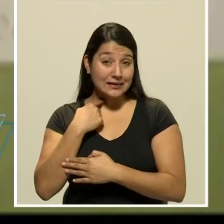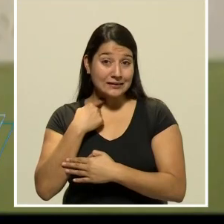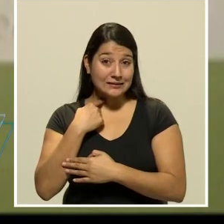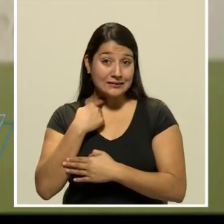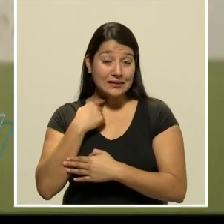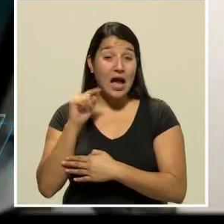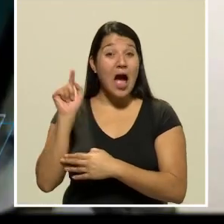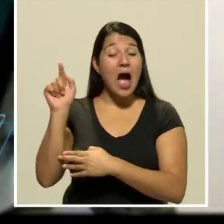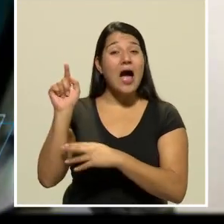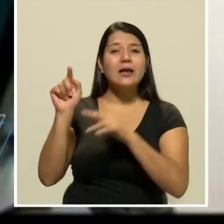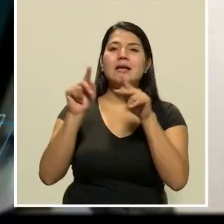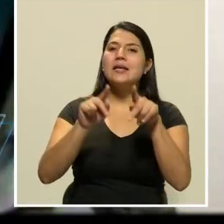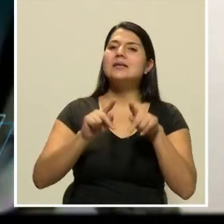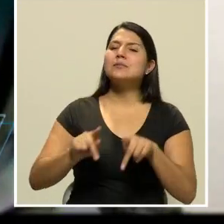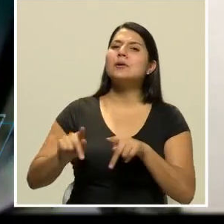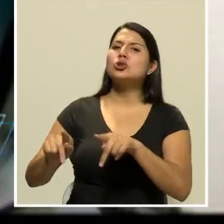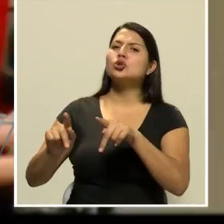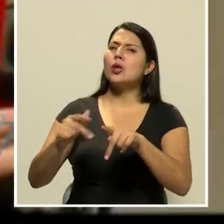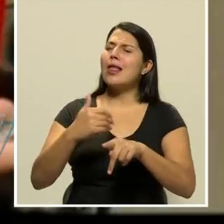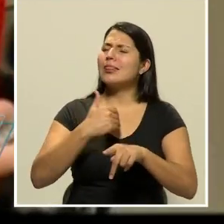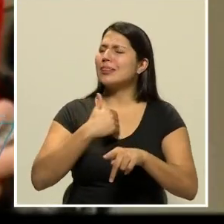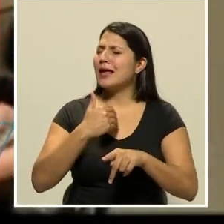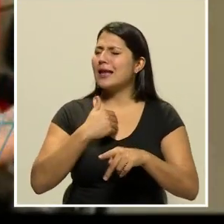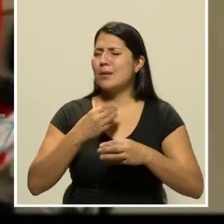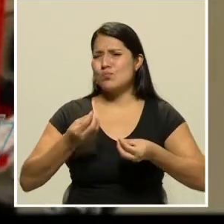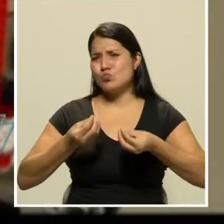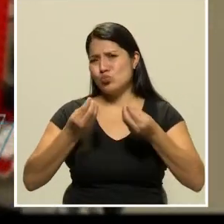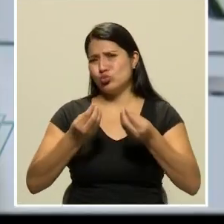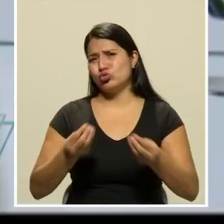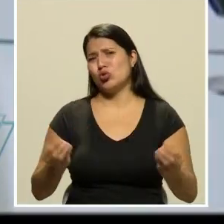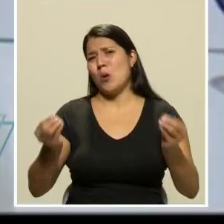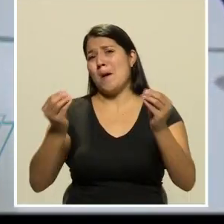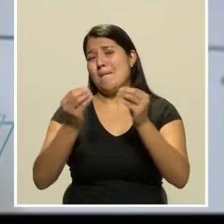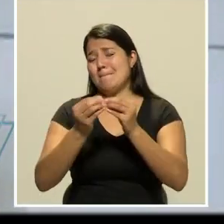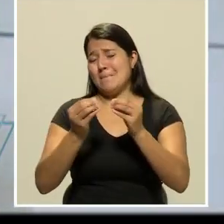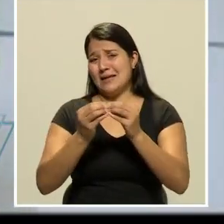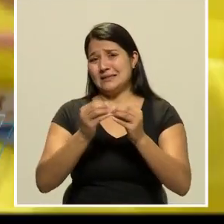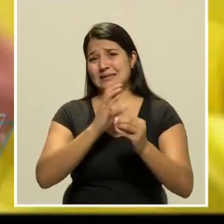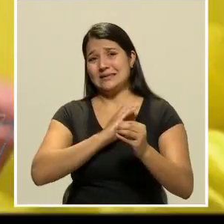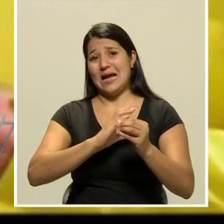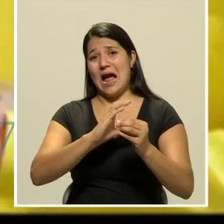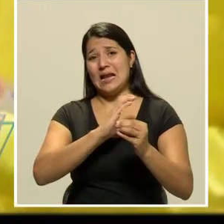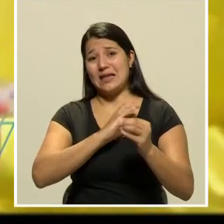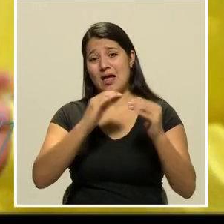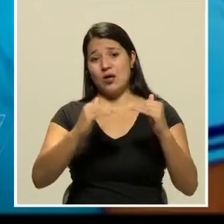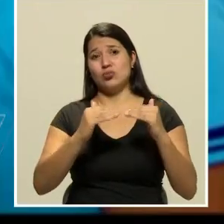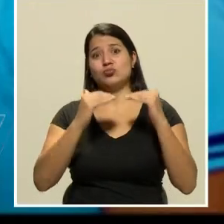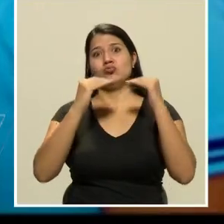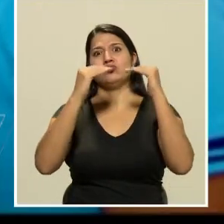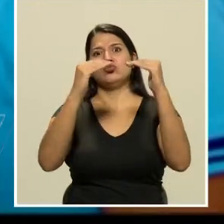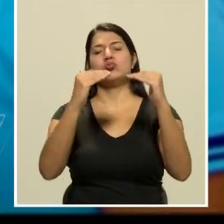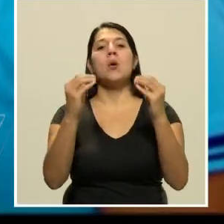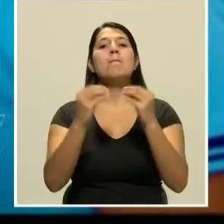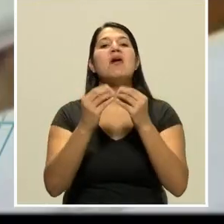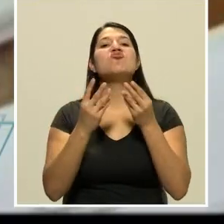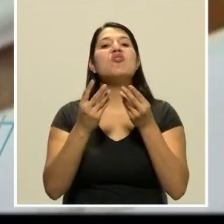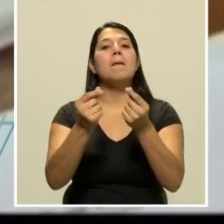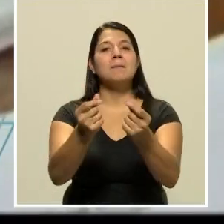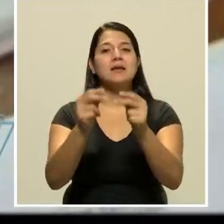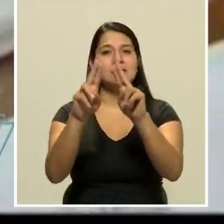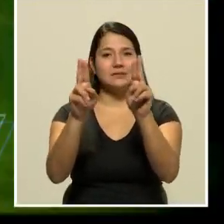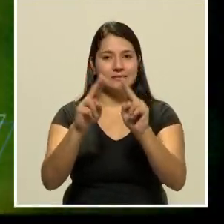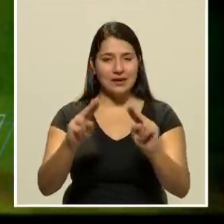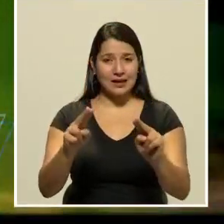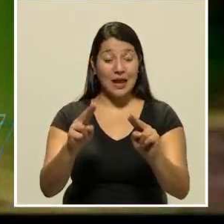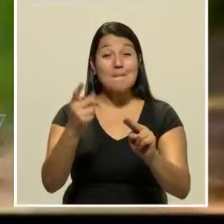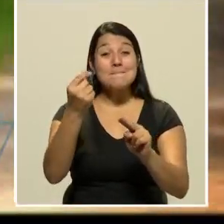¿verdad?, la gente, los ciudadanos cuentan con mucho más ancho de banda a precios